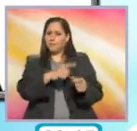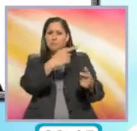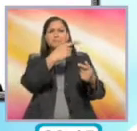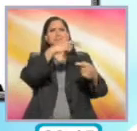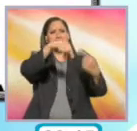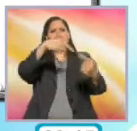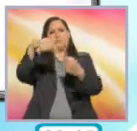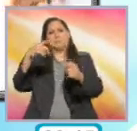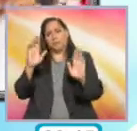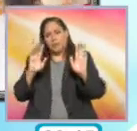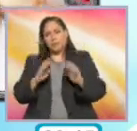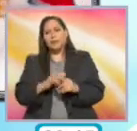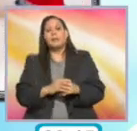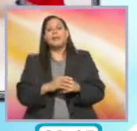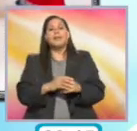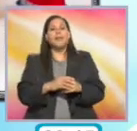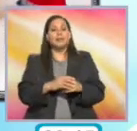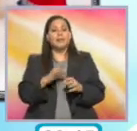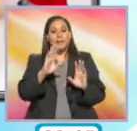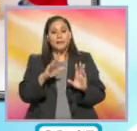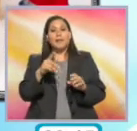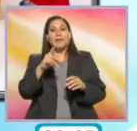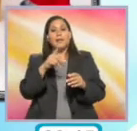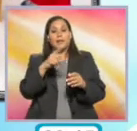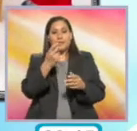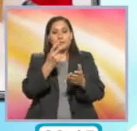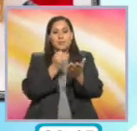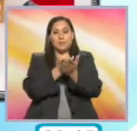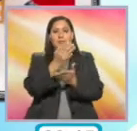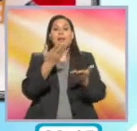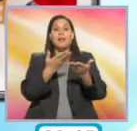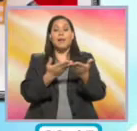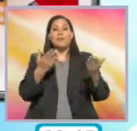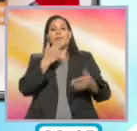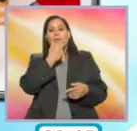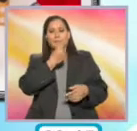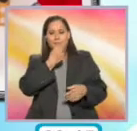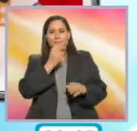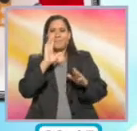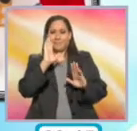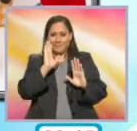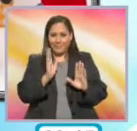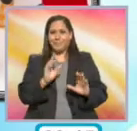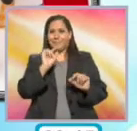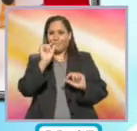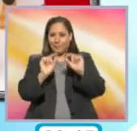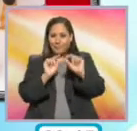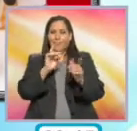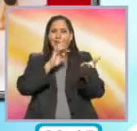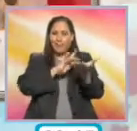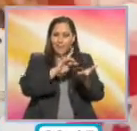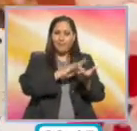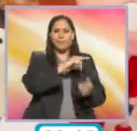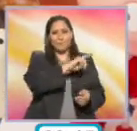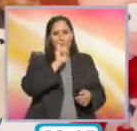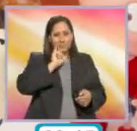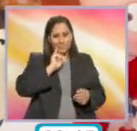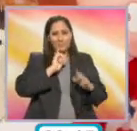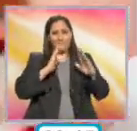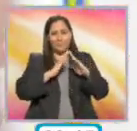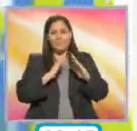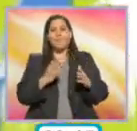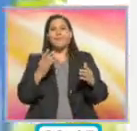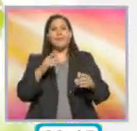Las decisiones. Claro, las decisiones. Y afortunadamente ya el hombre está participando más y más. Sí, ahora tú comentabas